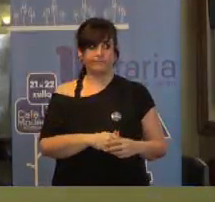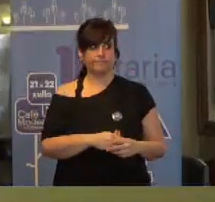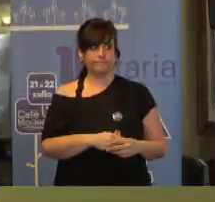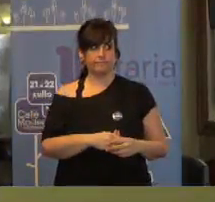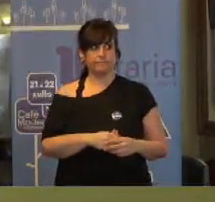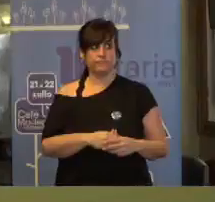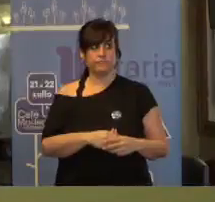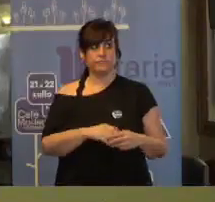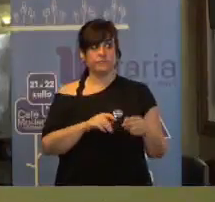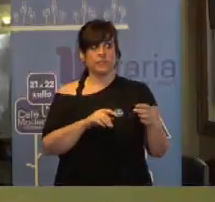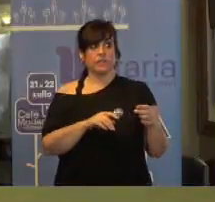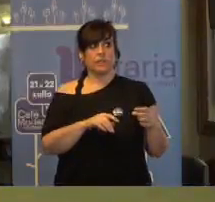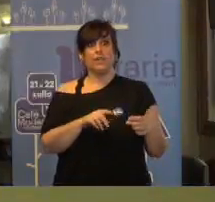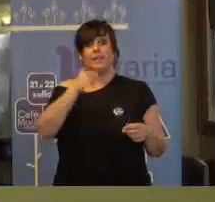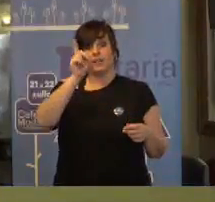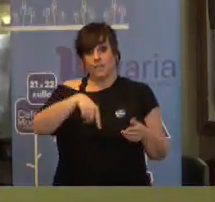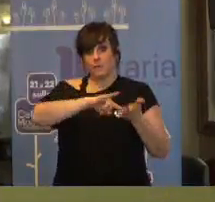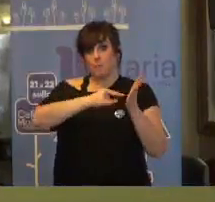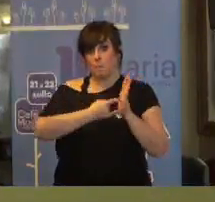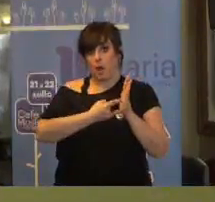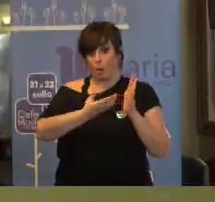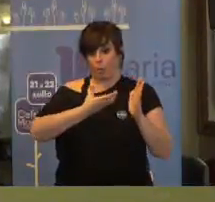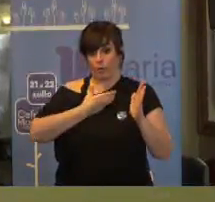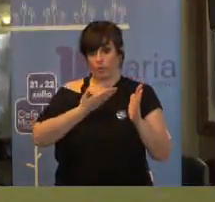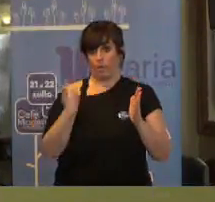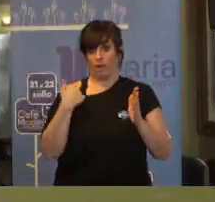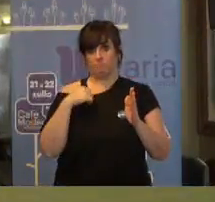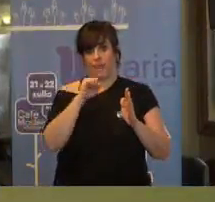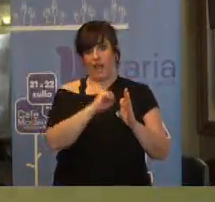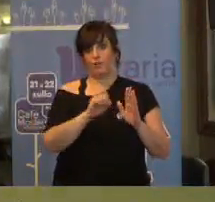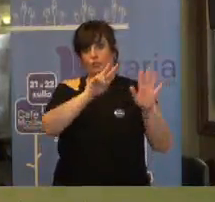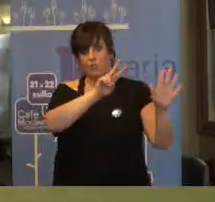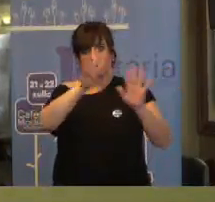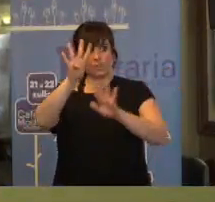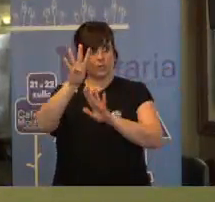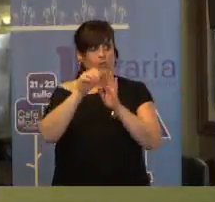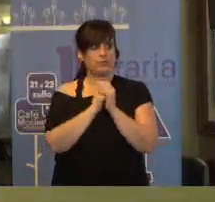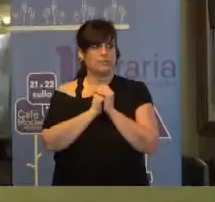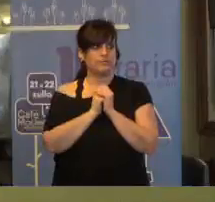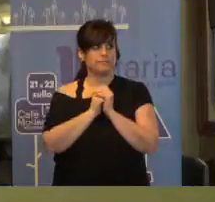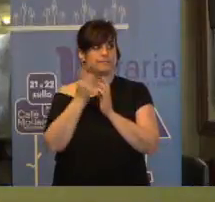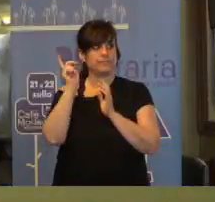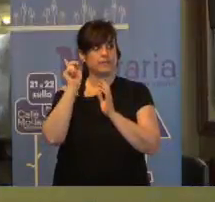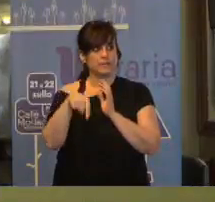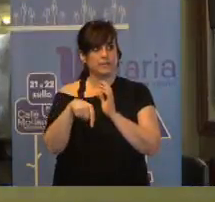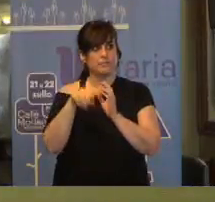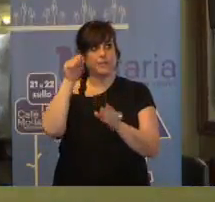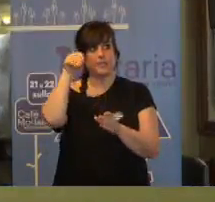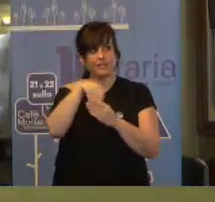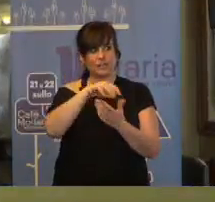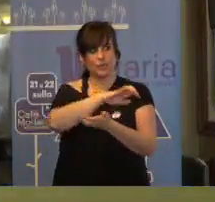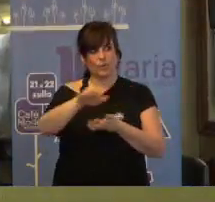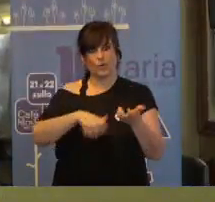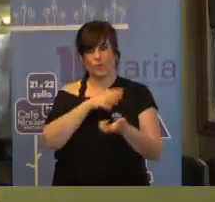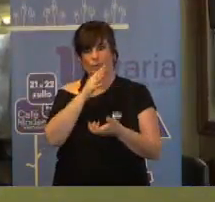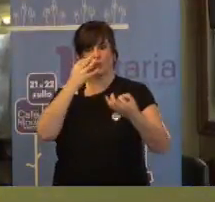ordenación municipal que é do ano 89, e onde hai diversos conflitos de inseguridade xurídica, etc., por